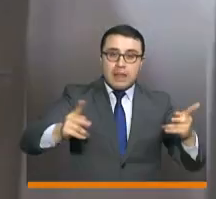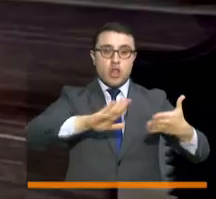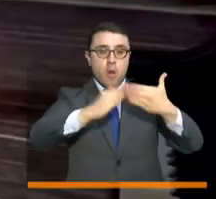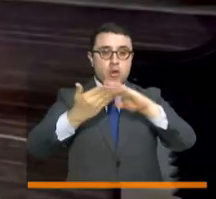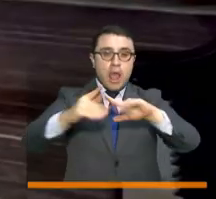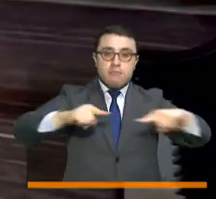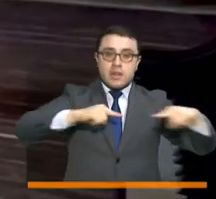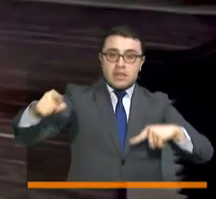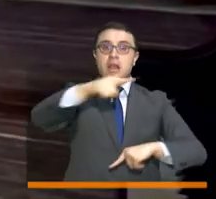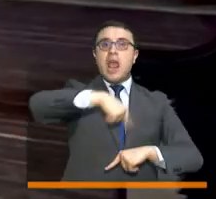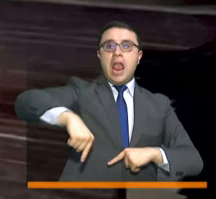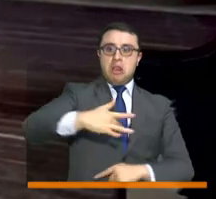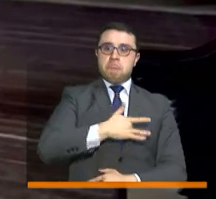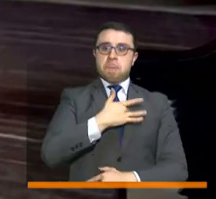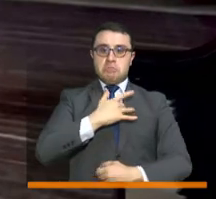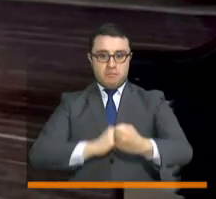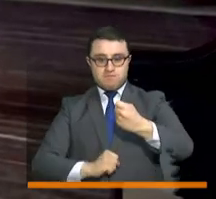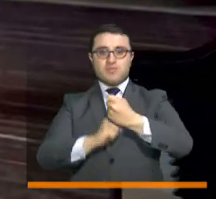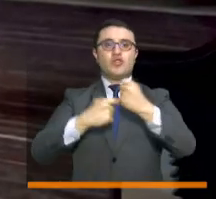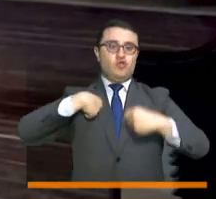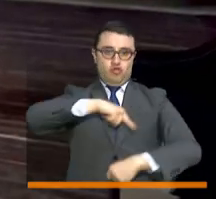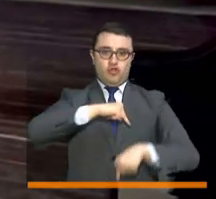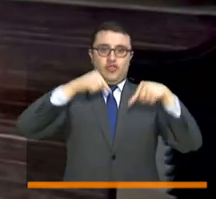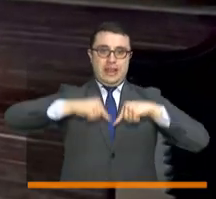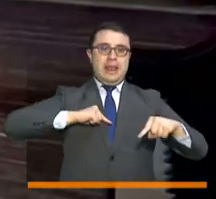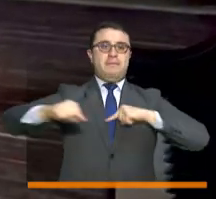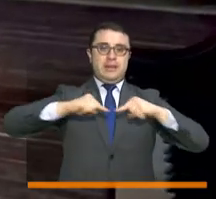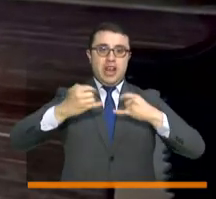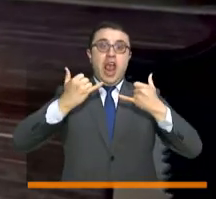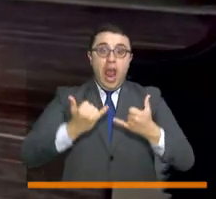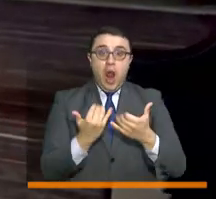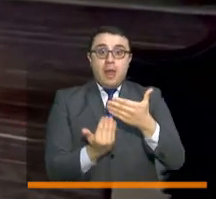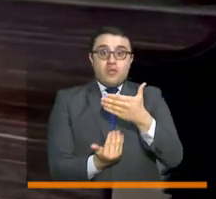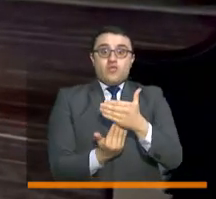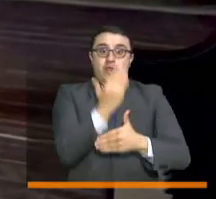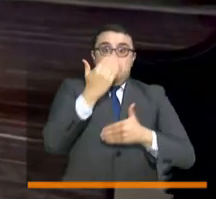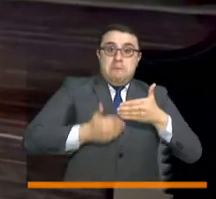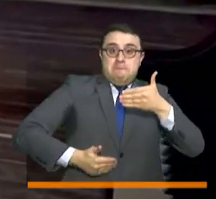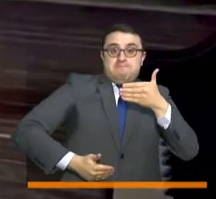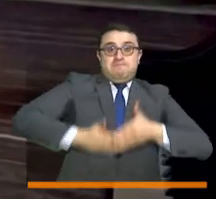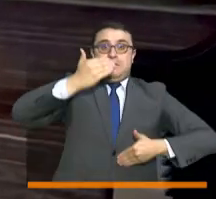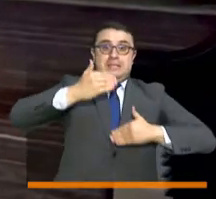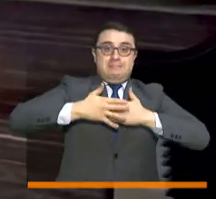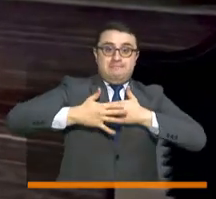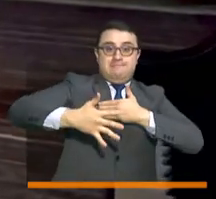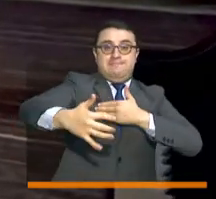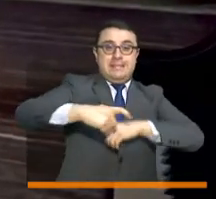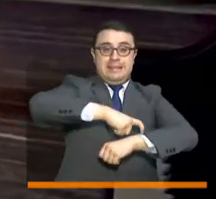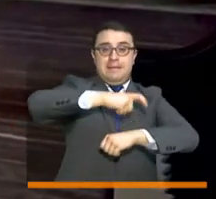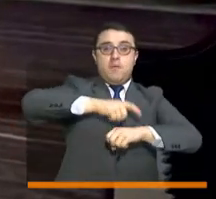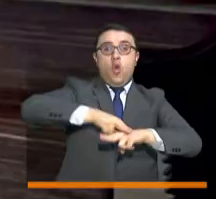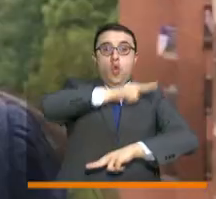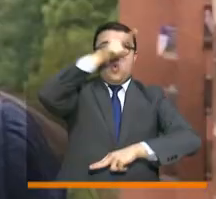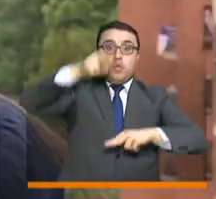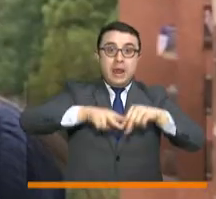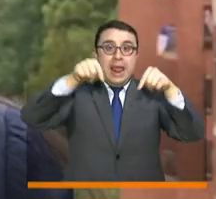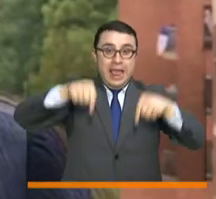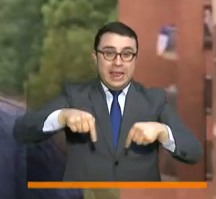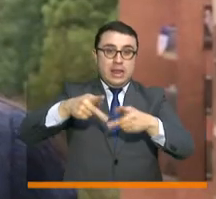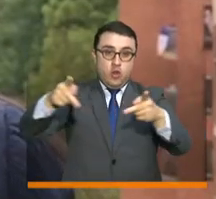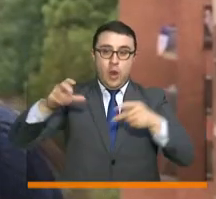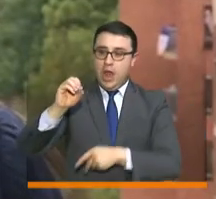sienta acompañada por la administración en este nuevo comienzo de una nueva normalidad en el conservatorio.